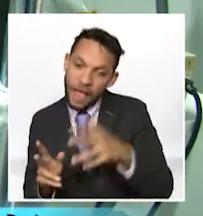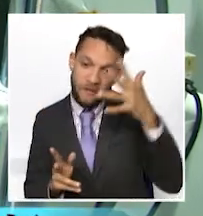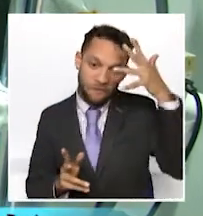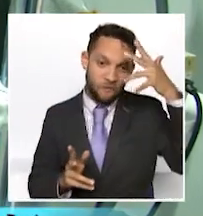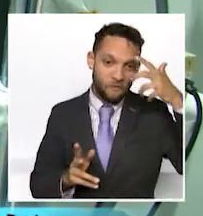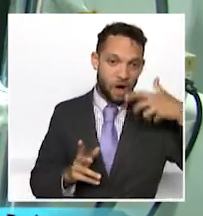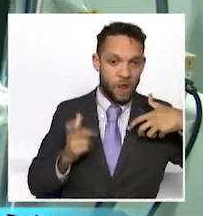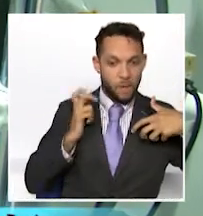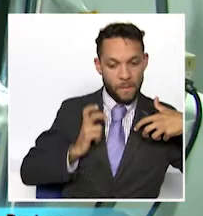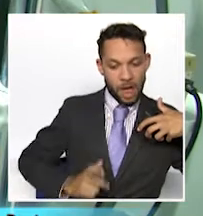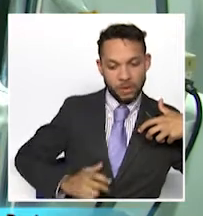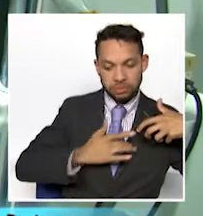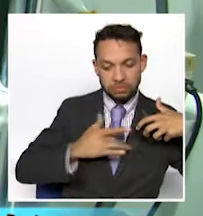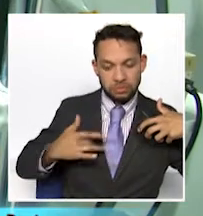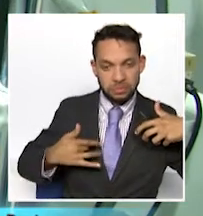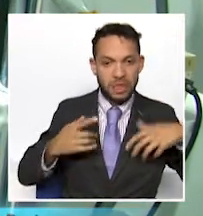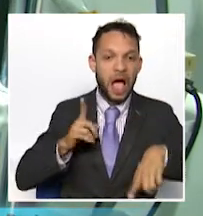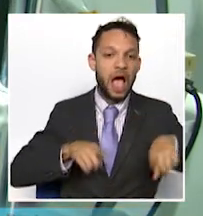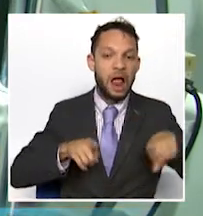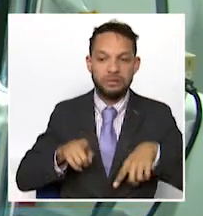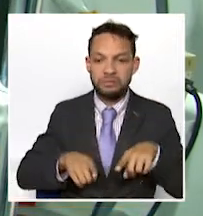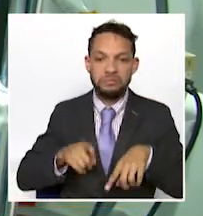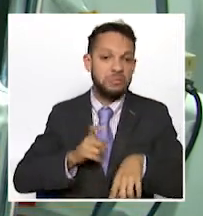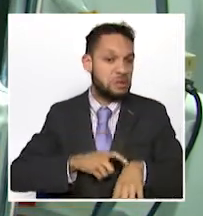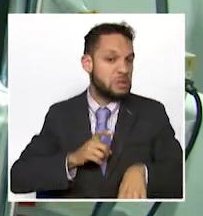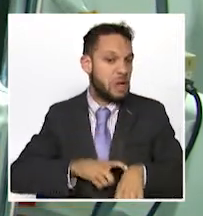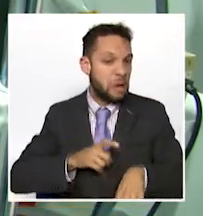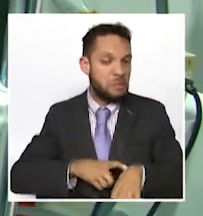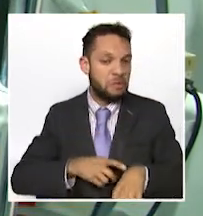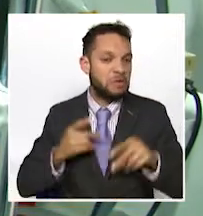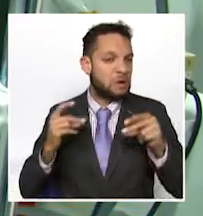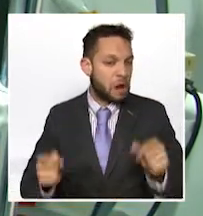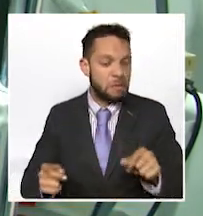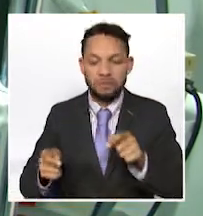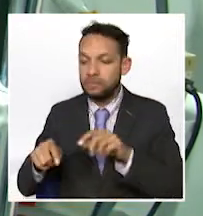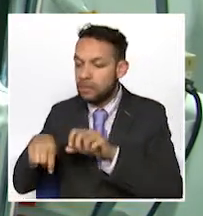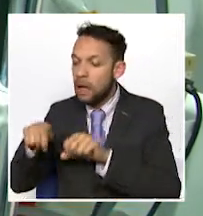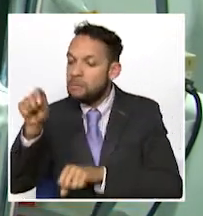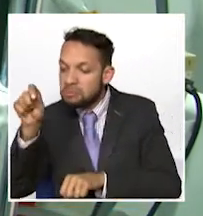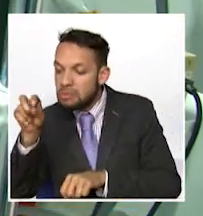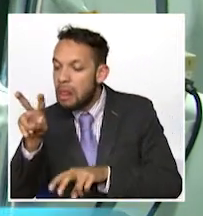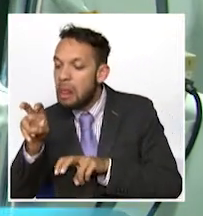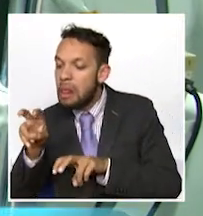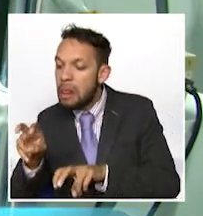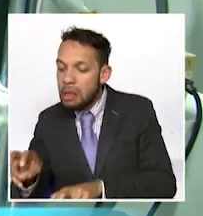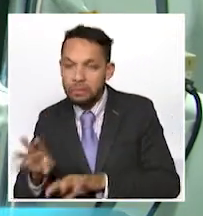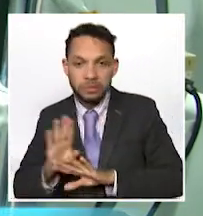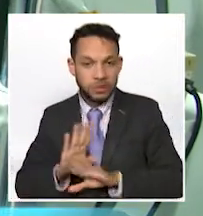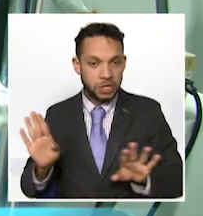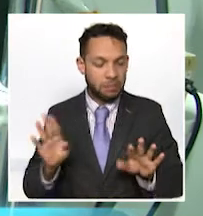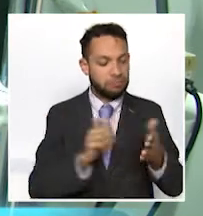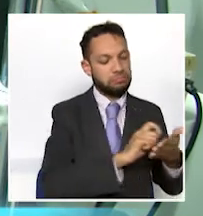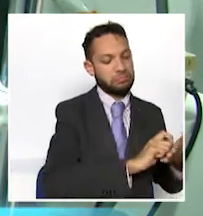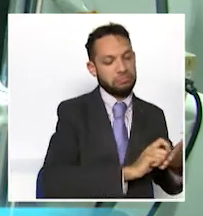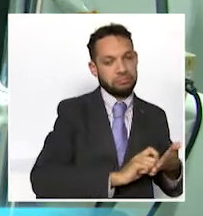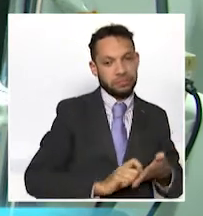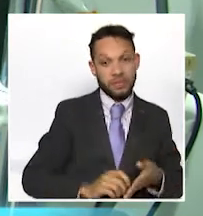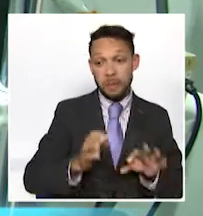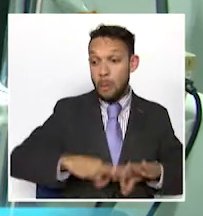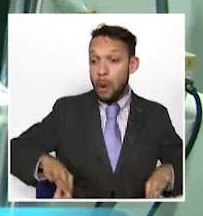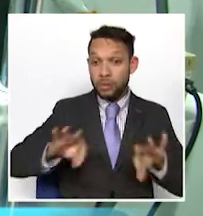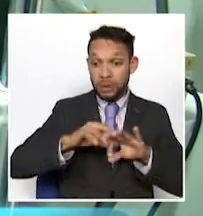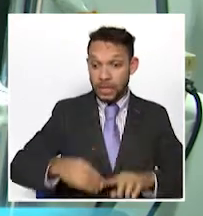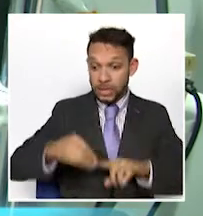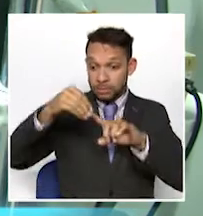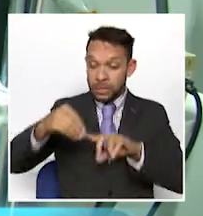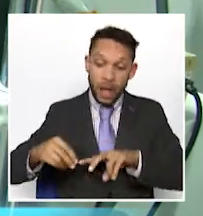médico, por tiempo, por conocimiento, aunque en realidad pues yo sé que su conocimiento es mayor, pero no le da la importancia que